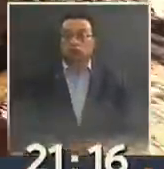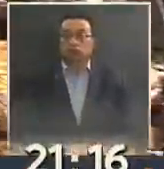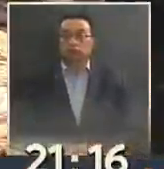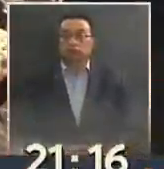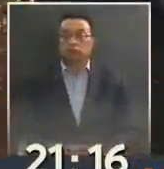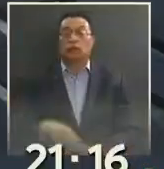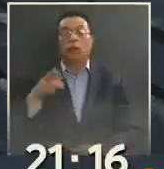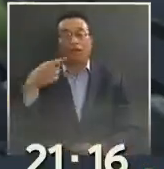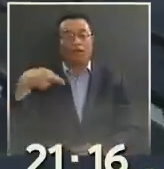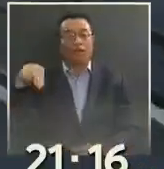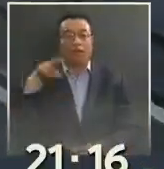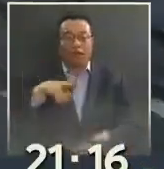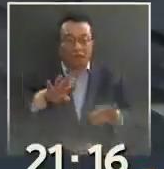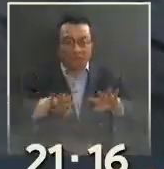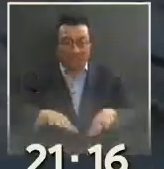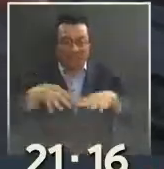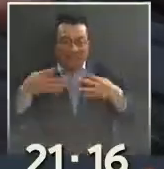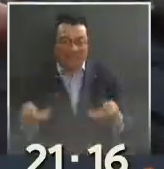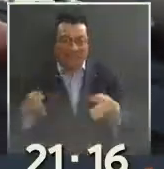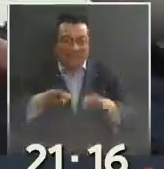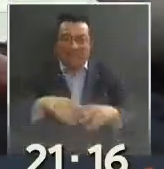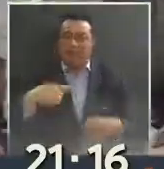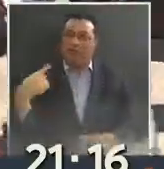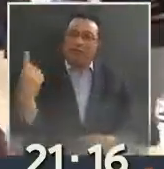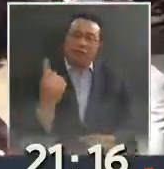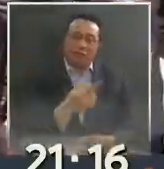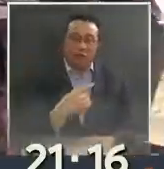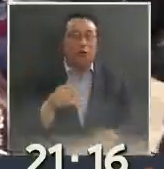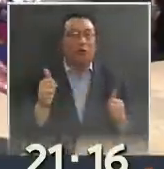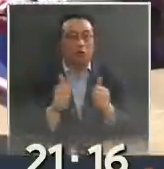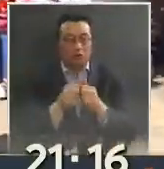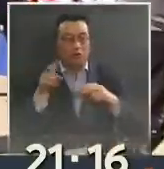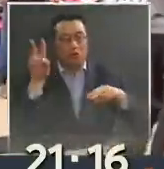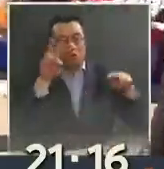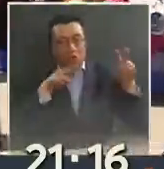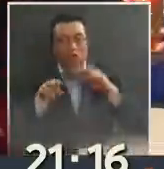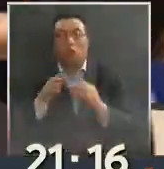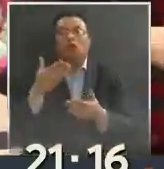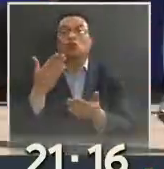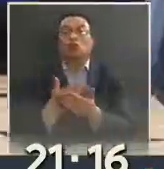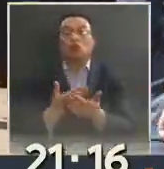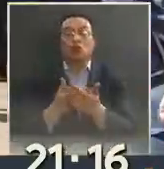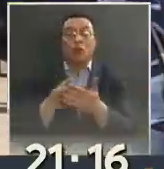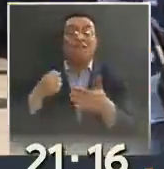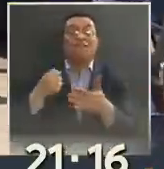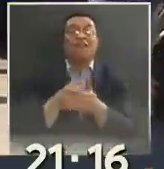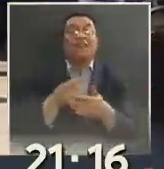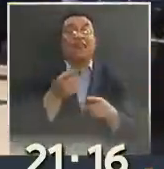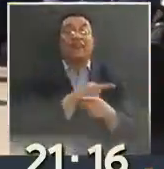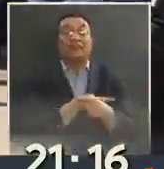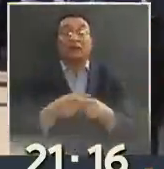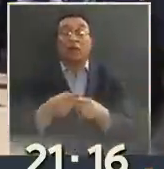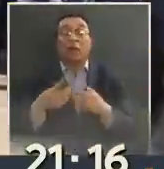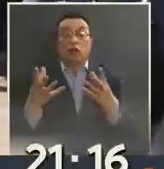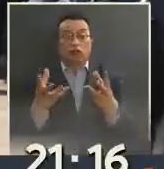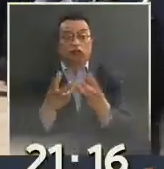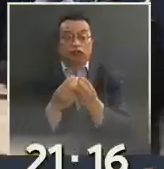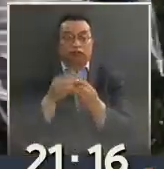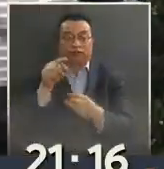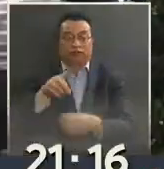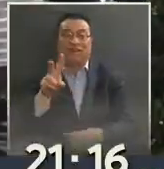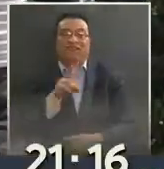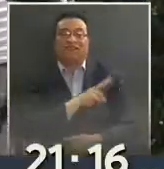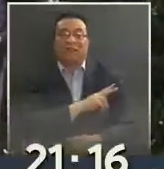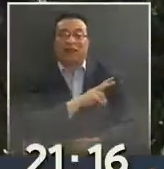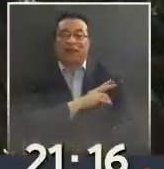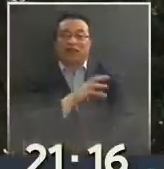Volvió toda la carne a las parrillas y junto con eso los turistas que aprovecharon este fin de semana patrio para copar la región de Valparaíso.